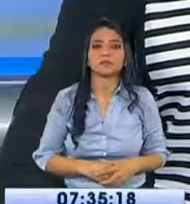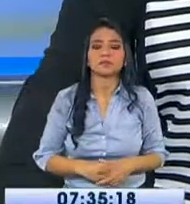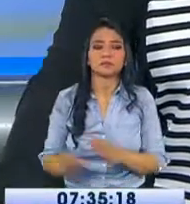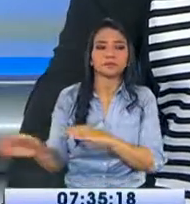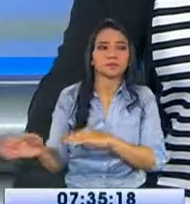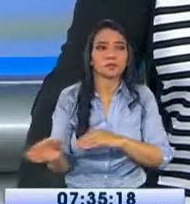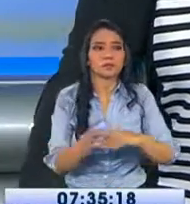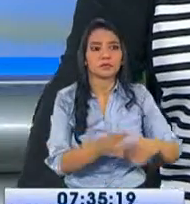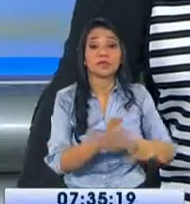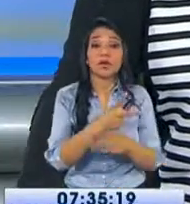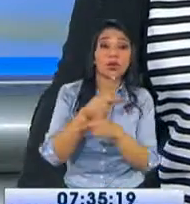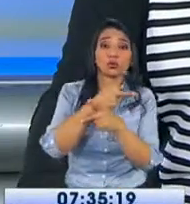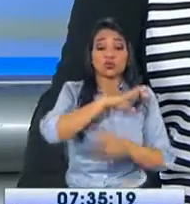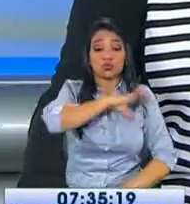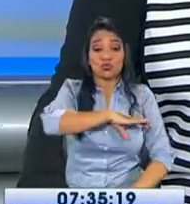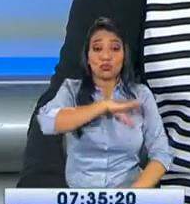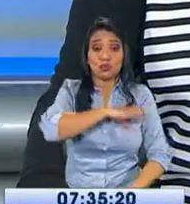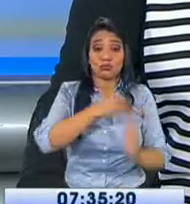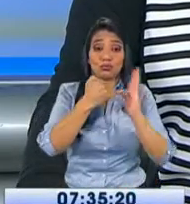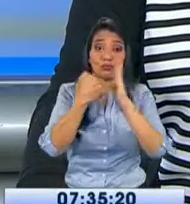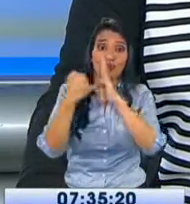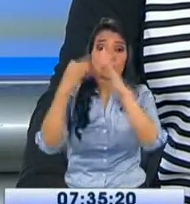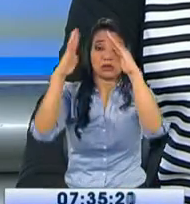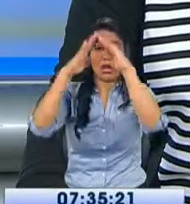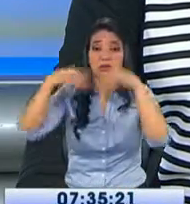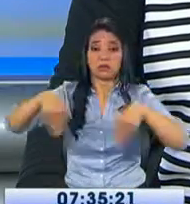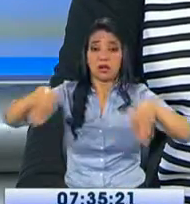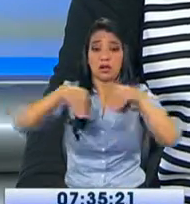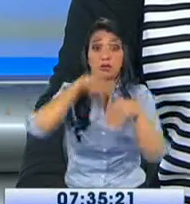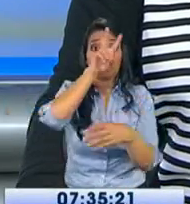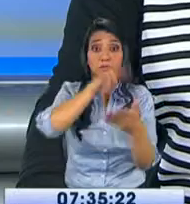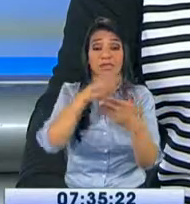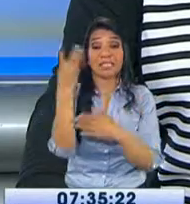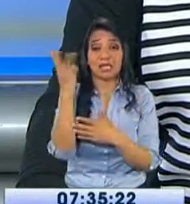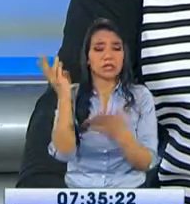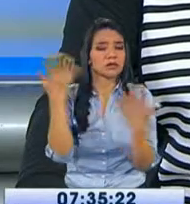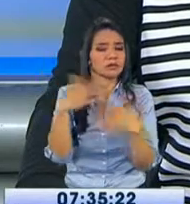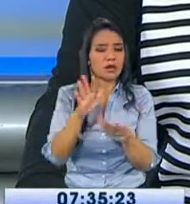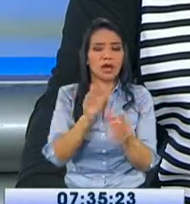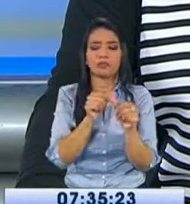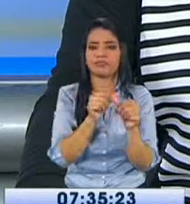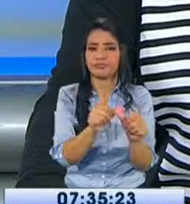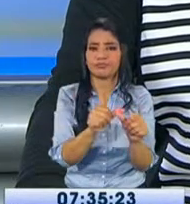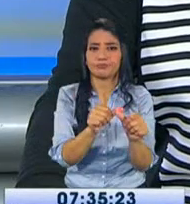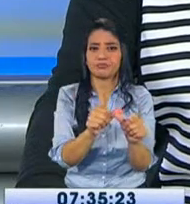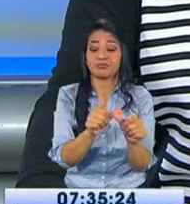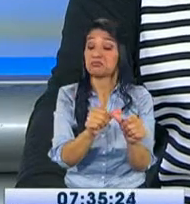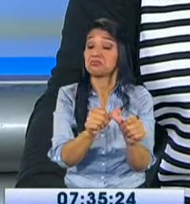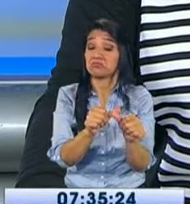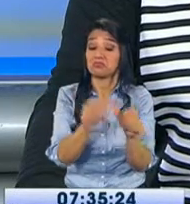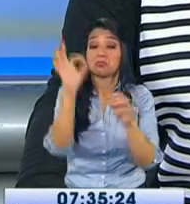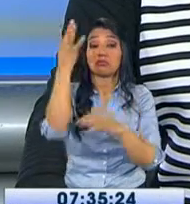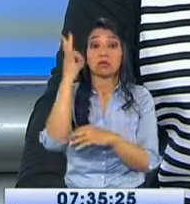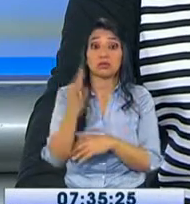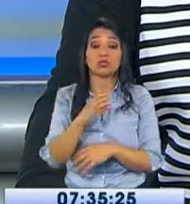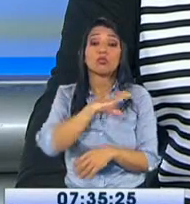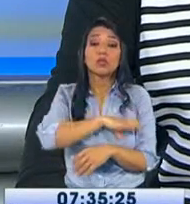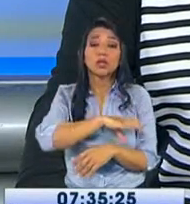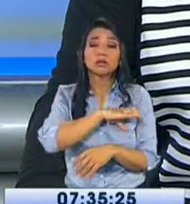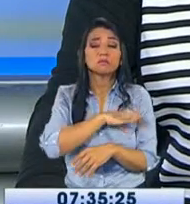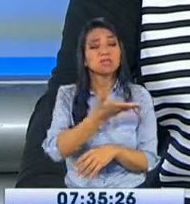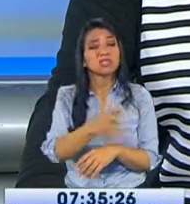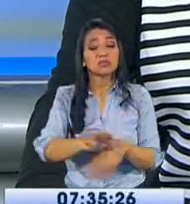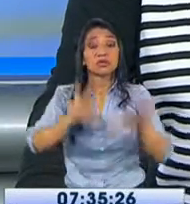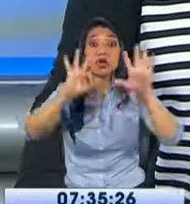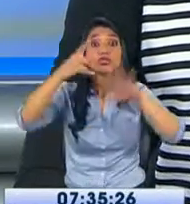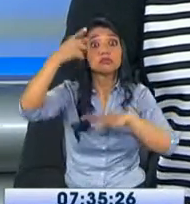El Consejo Metropolitano congeló el impuesto predial para el 2016 y 2017. El impacto en el presupuesto del municipio será de cerca de 8